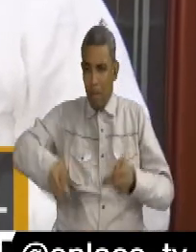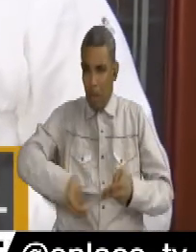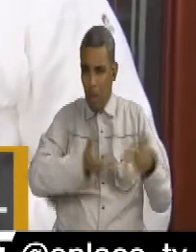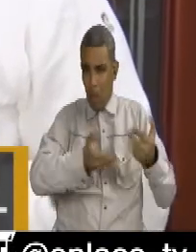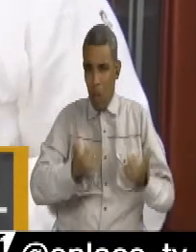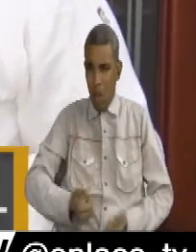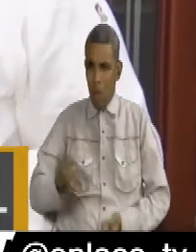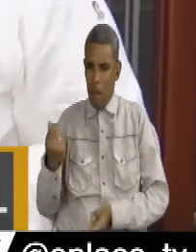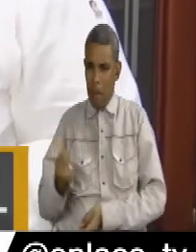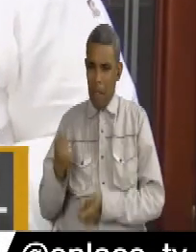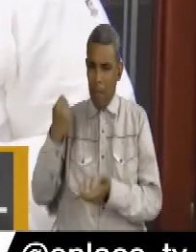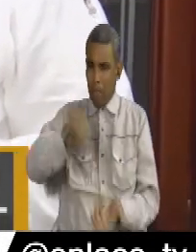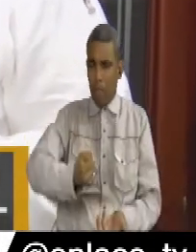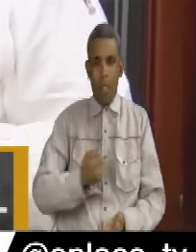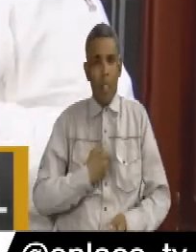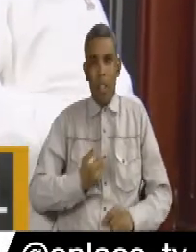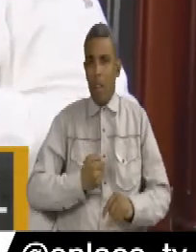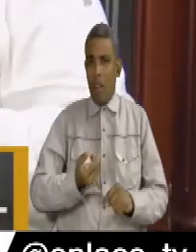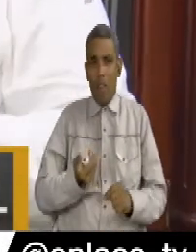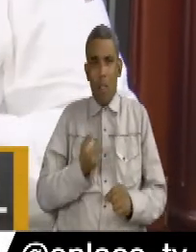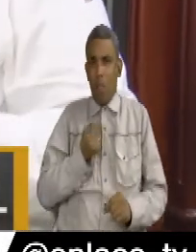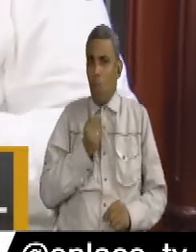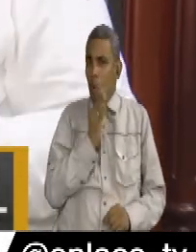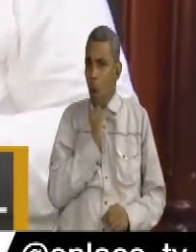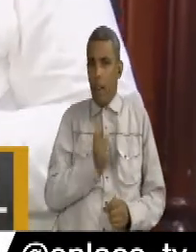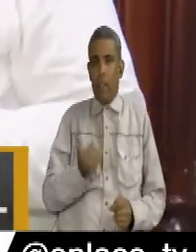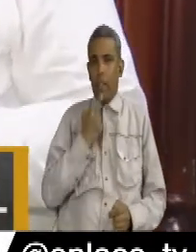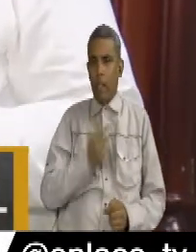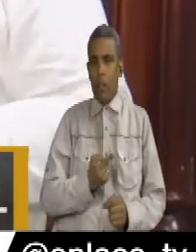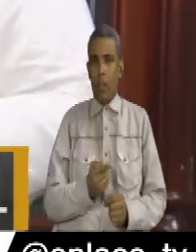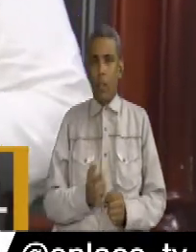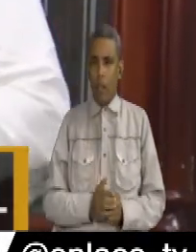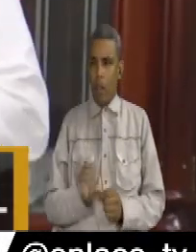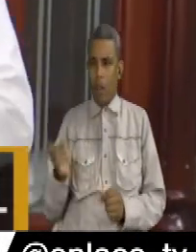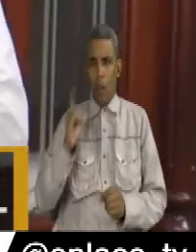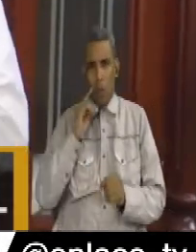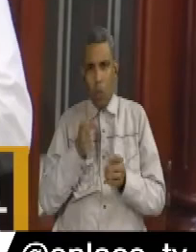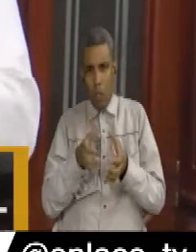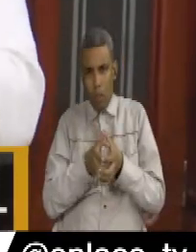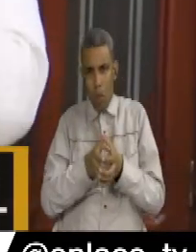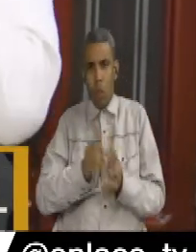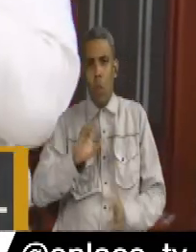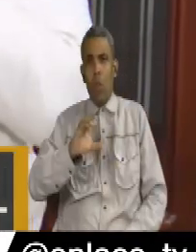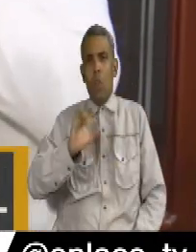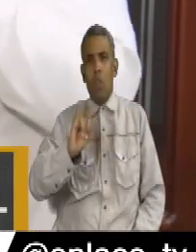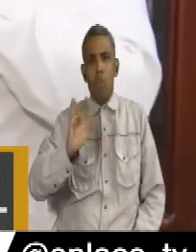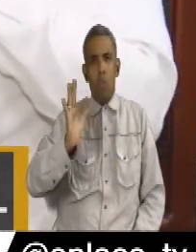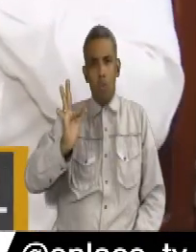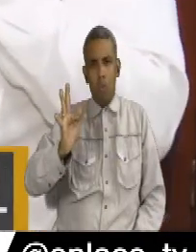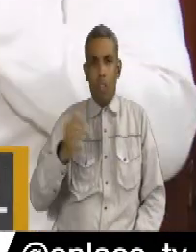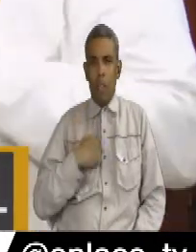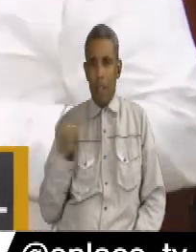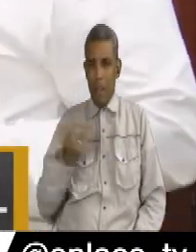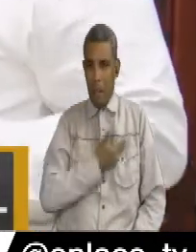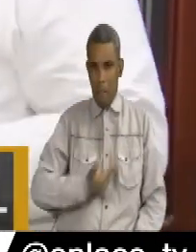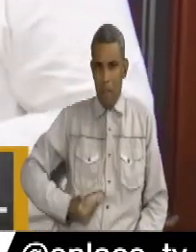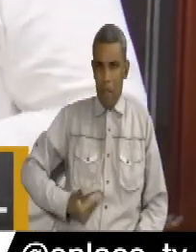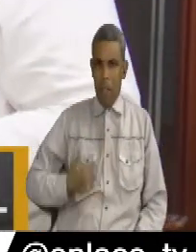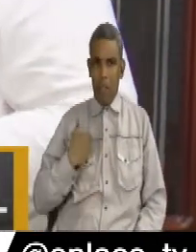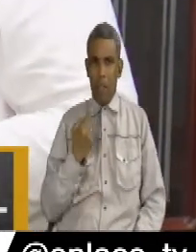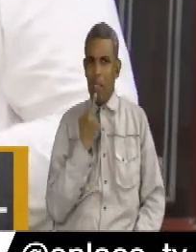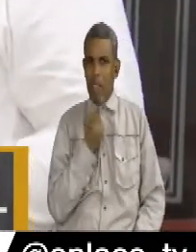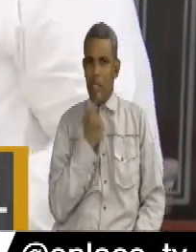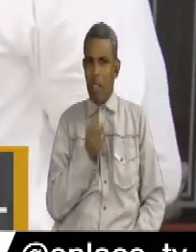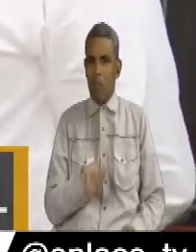la CUT en esta seccional del Magdalena Medio, en Barranca Bermeja en particular, Dori Flores, para preguntarle con las buenas tardes, presidente, ¿cómo recibe